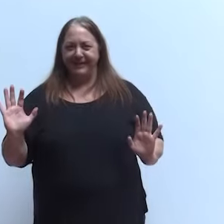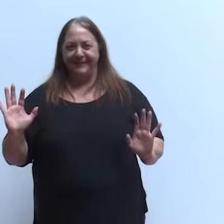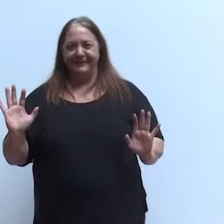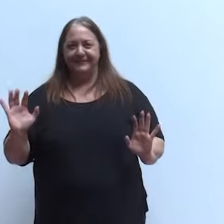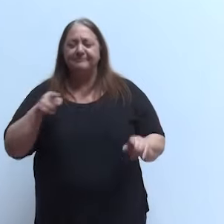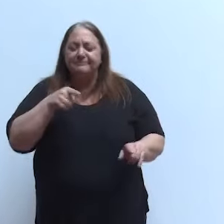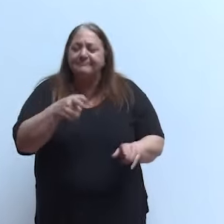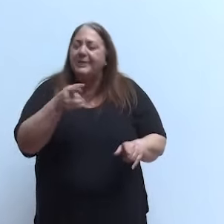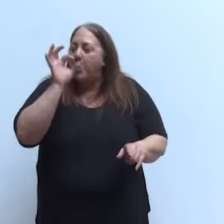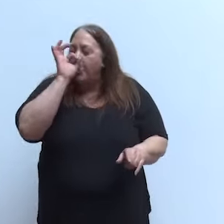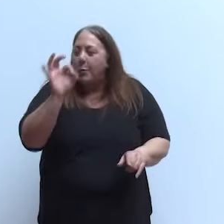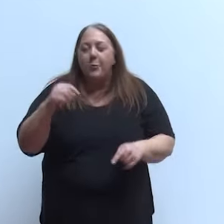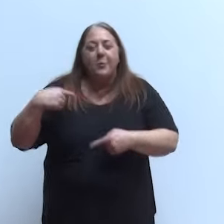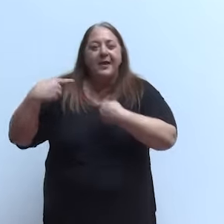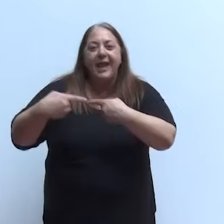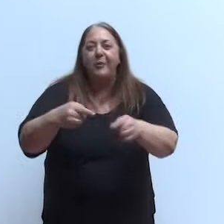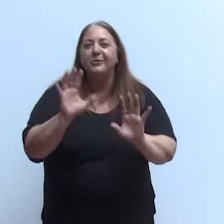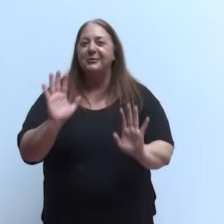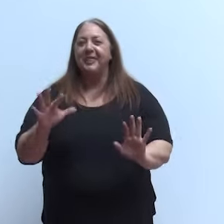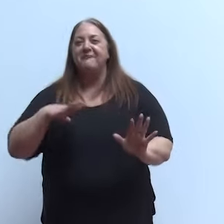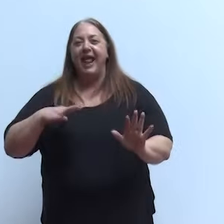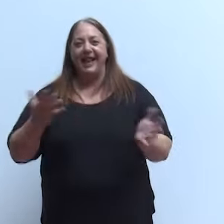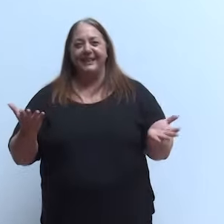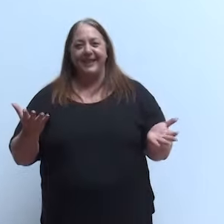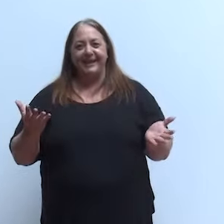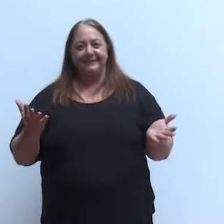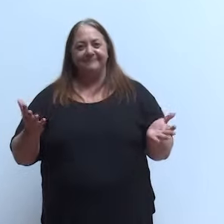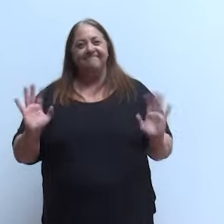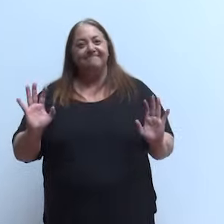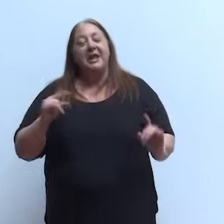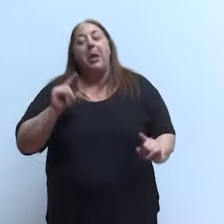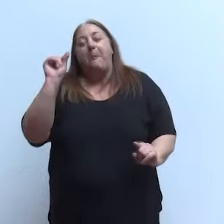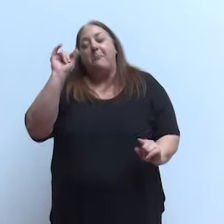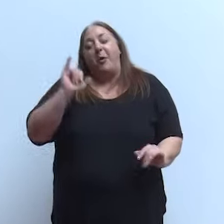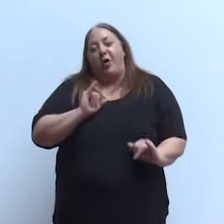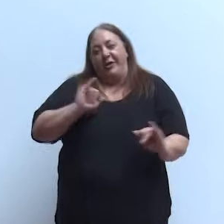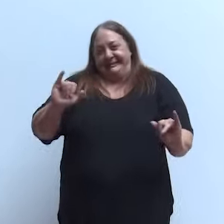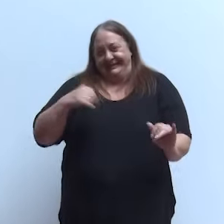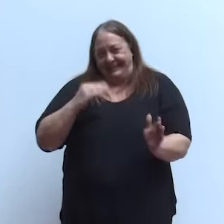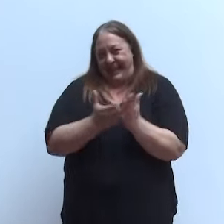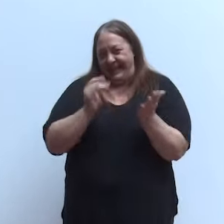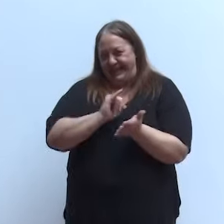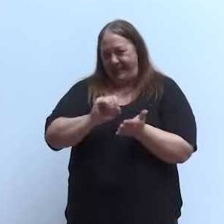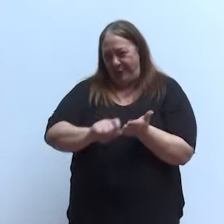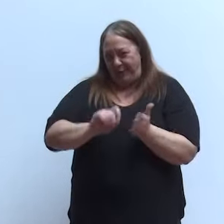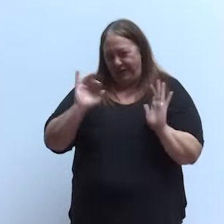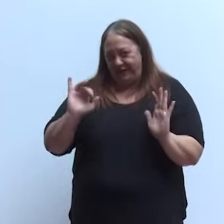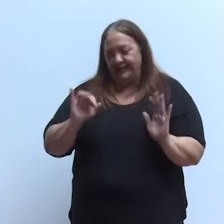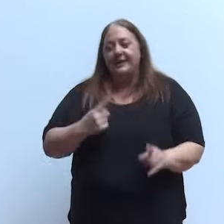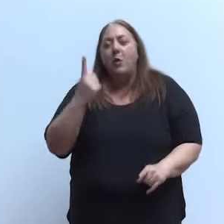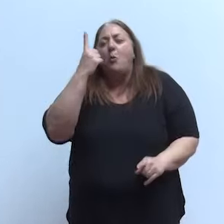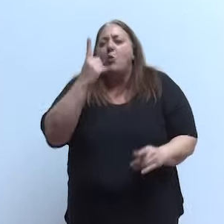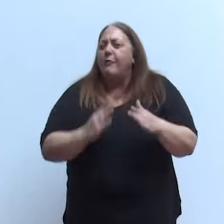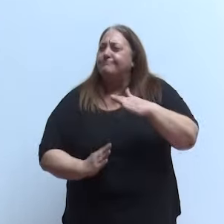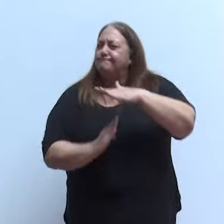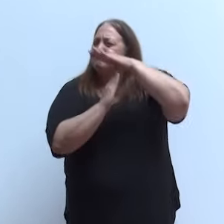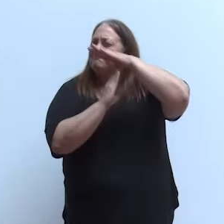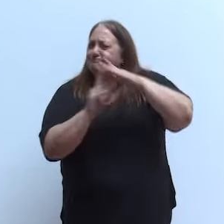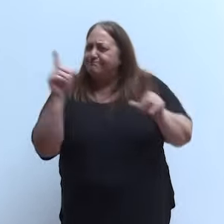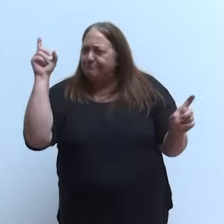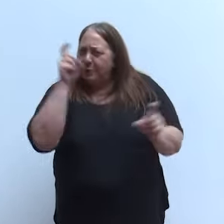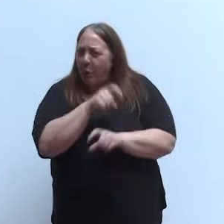procesó no para spoilear un poco el final del libro uno de los ejes del problema digamos del libro termina